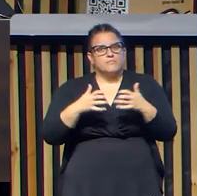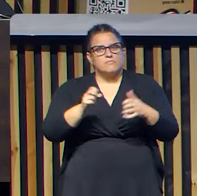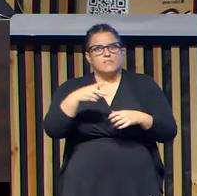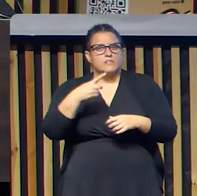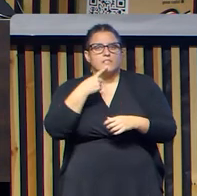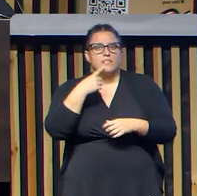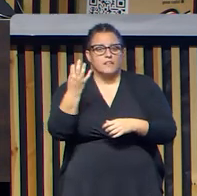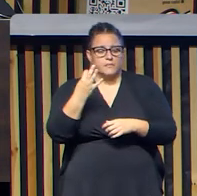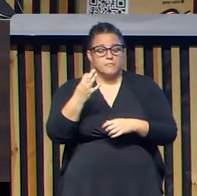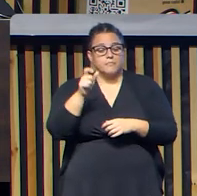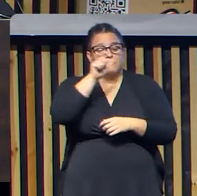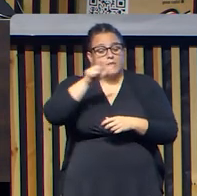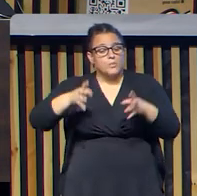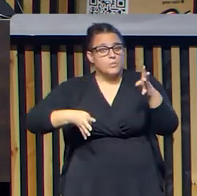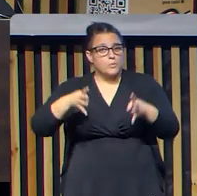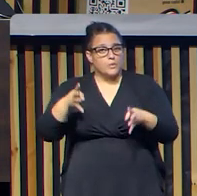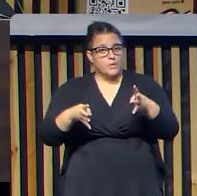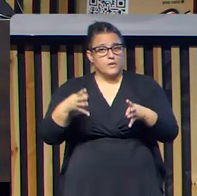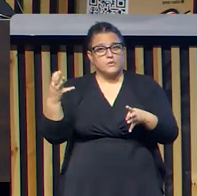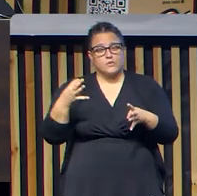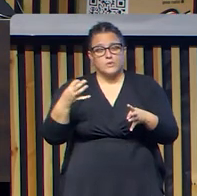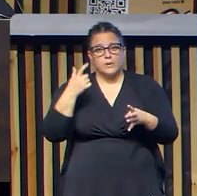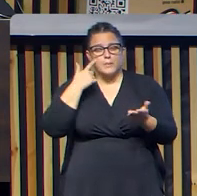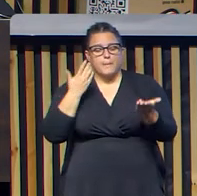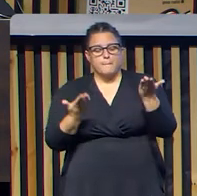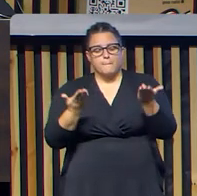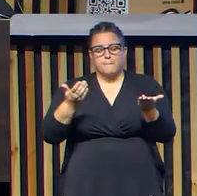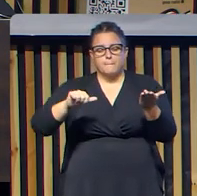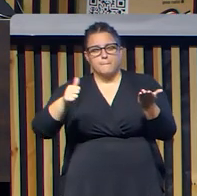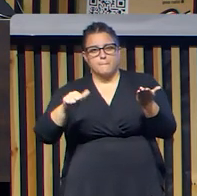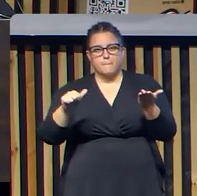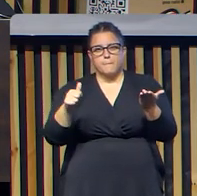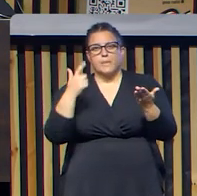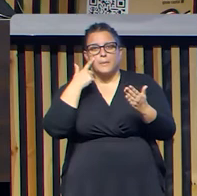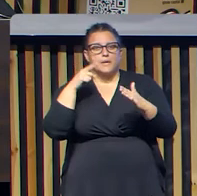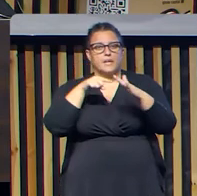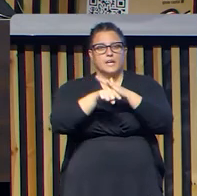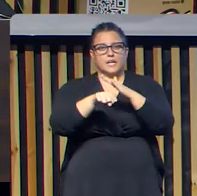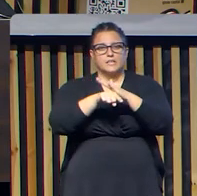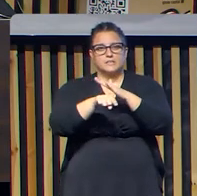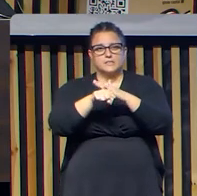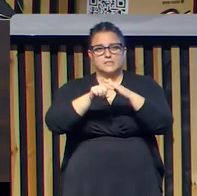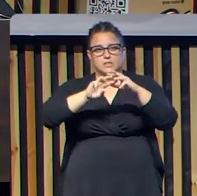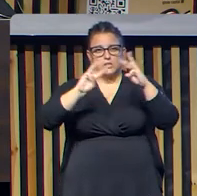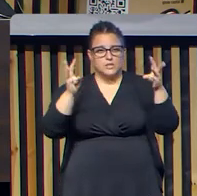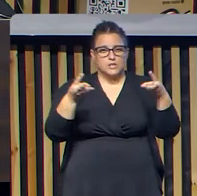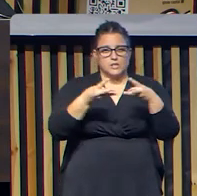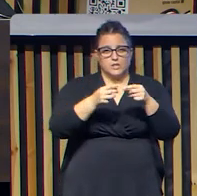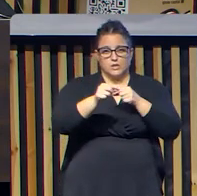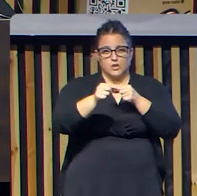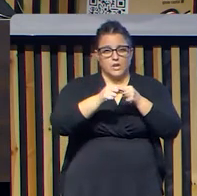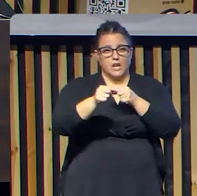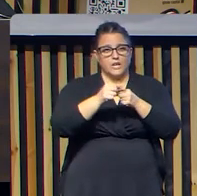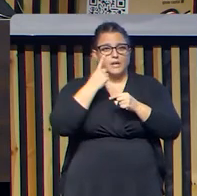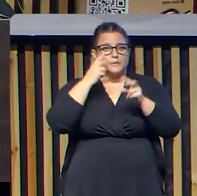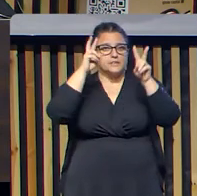han de valorar cuán difícil o fácil consideran que es una gestión online Si es de tipo bancario